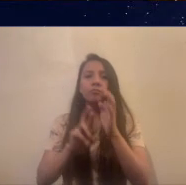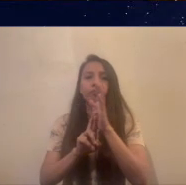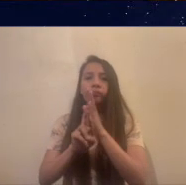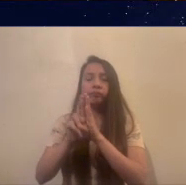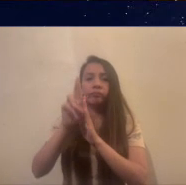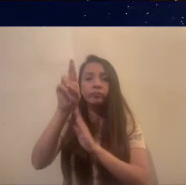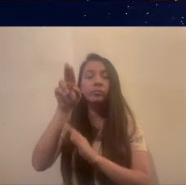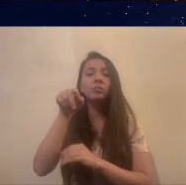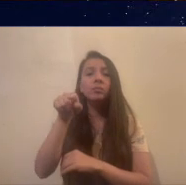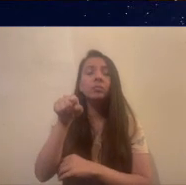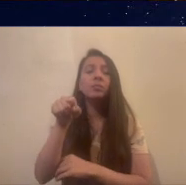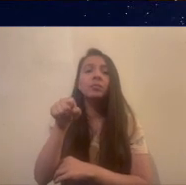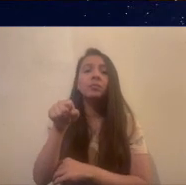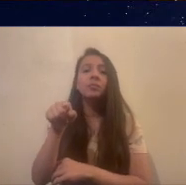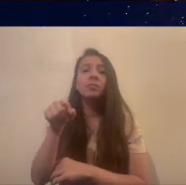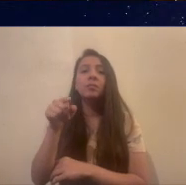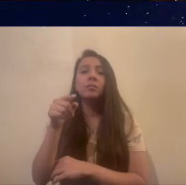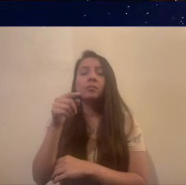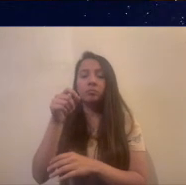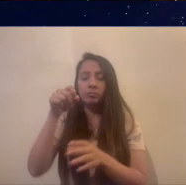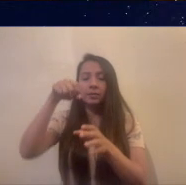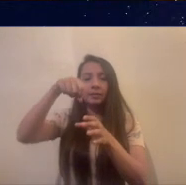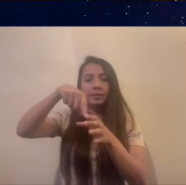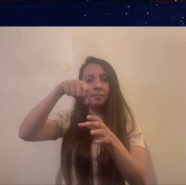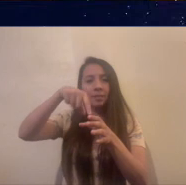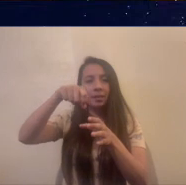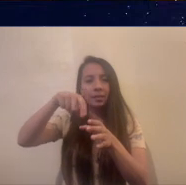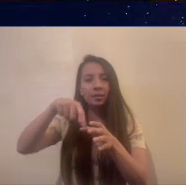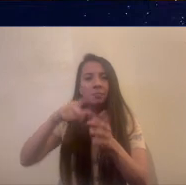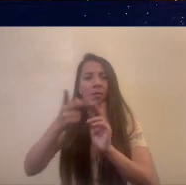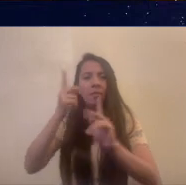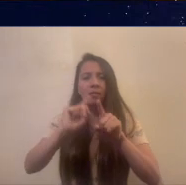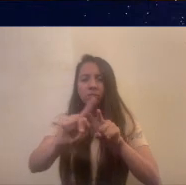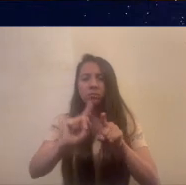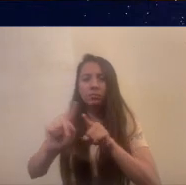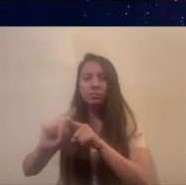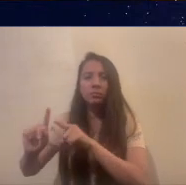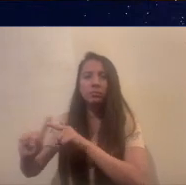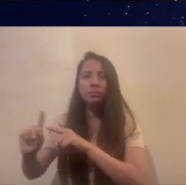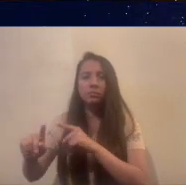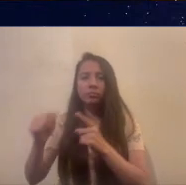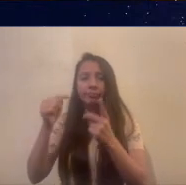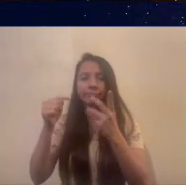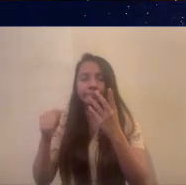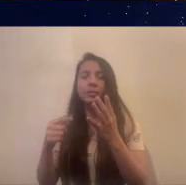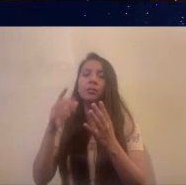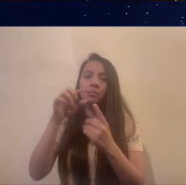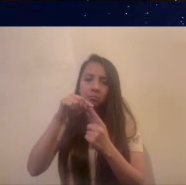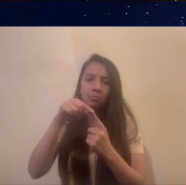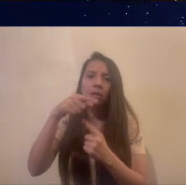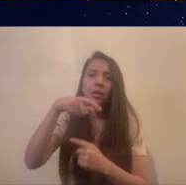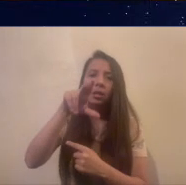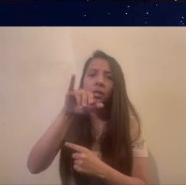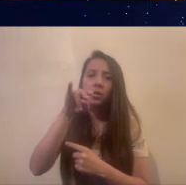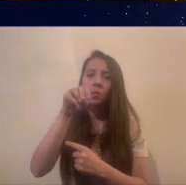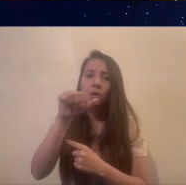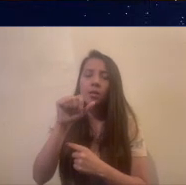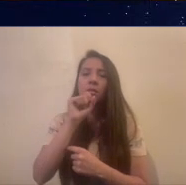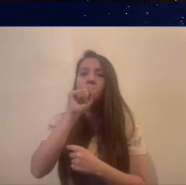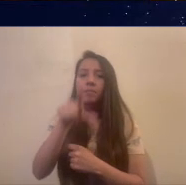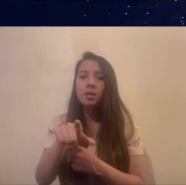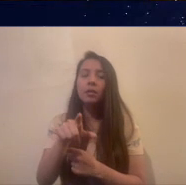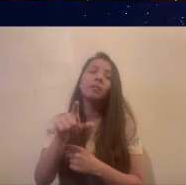misiones espaciales, donde fueron enviadas semillas de diferentes tipos de plantas, no quinoa en este caso, en